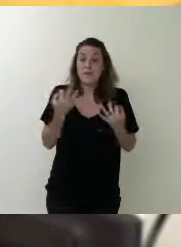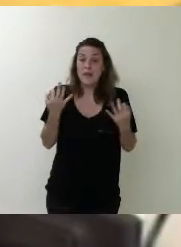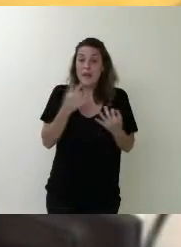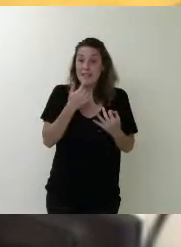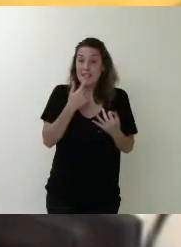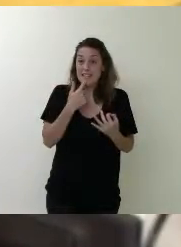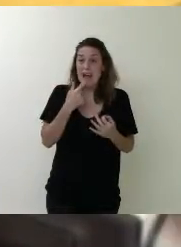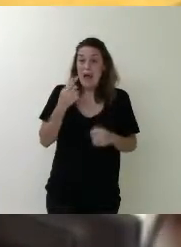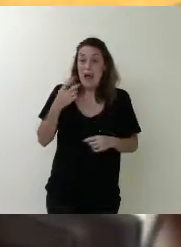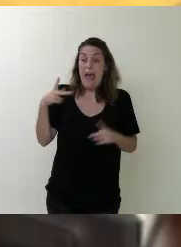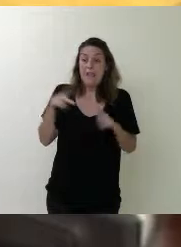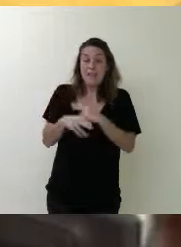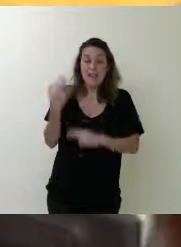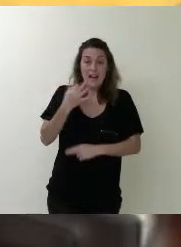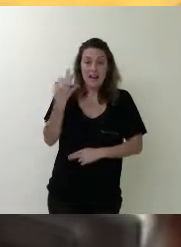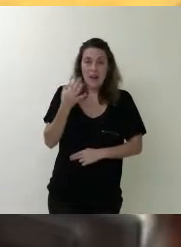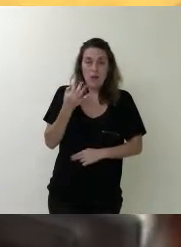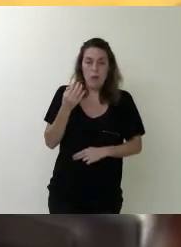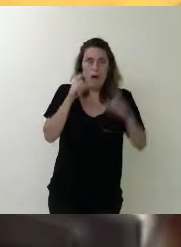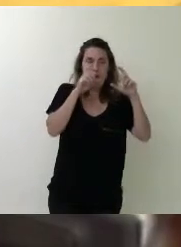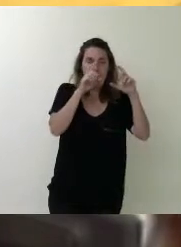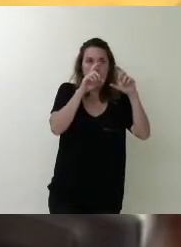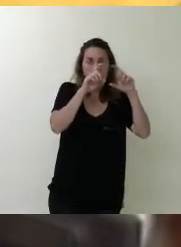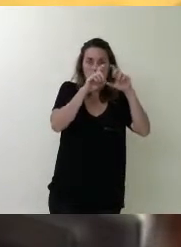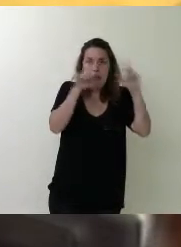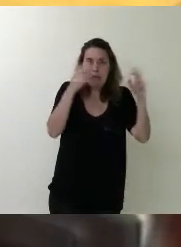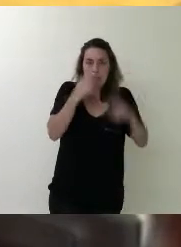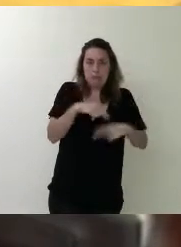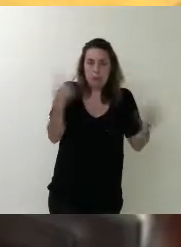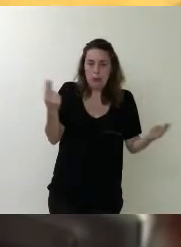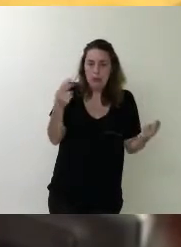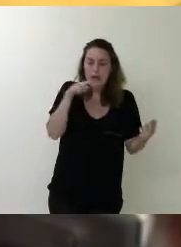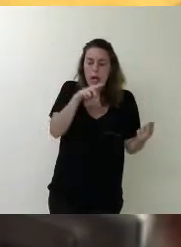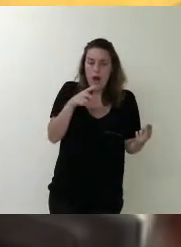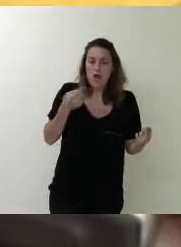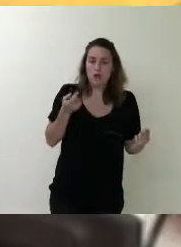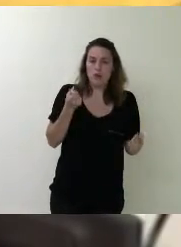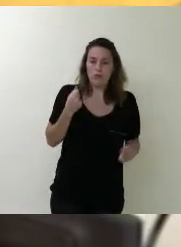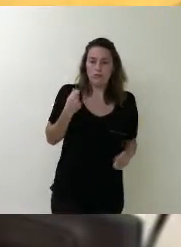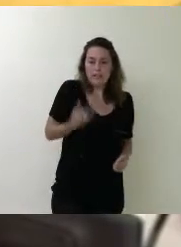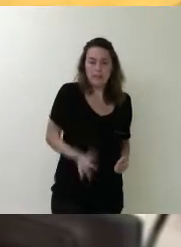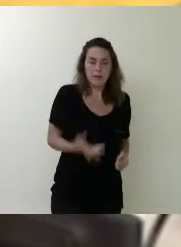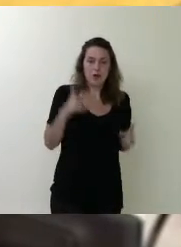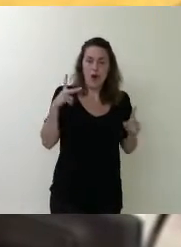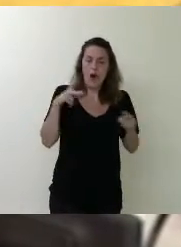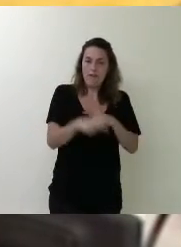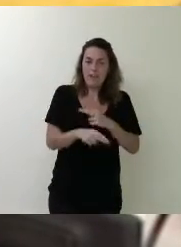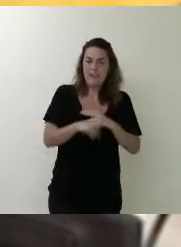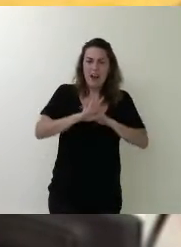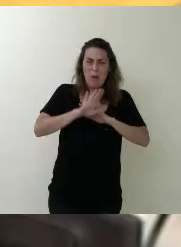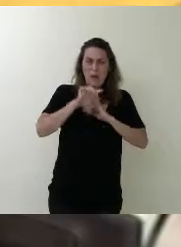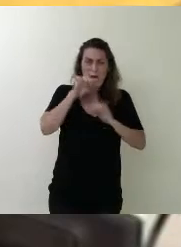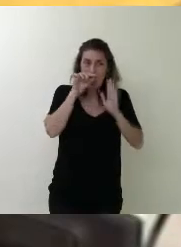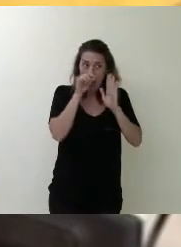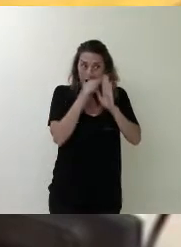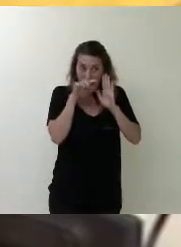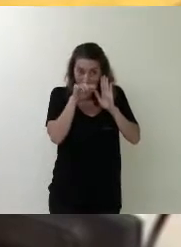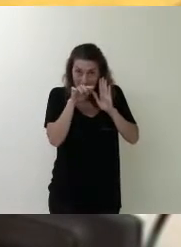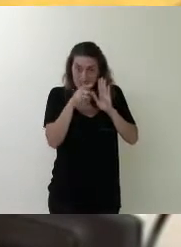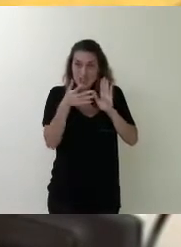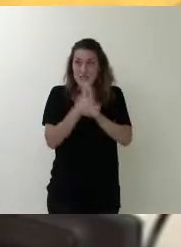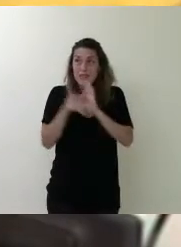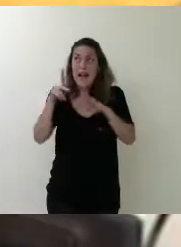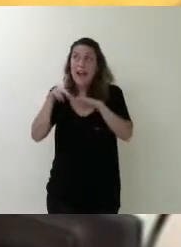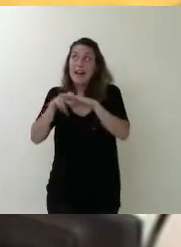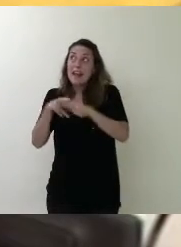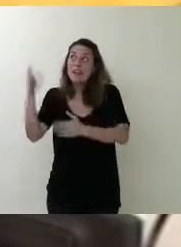de la administración, pero no se puede desvirtuar ese principio simplemente con un reconocimiento de créditos de